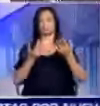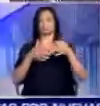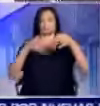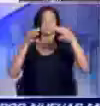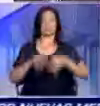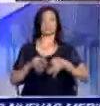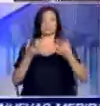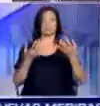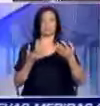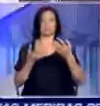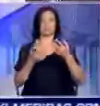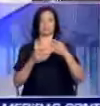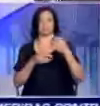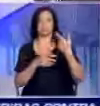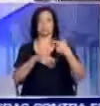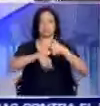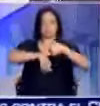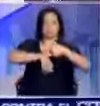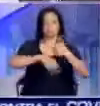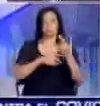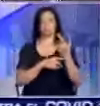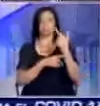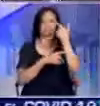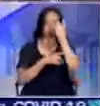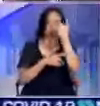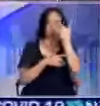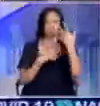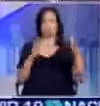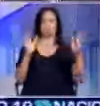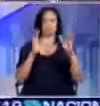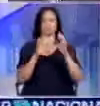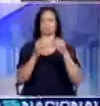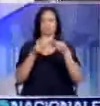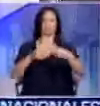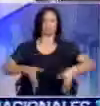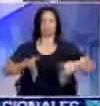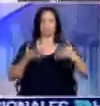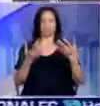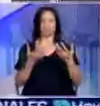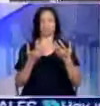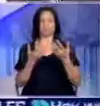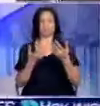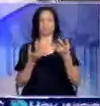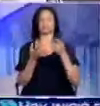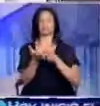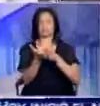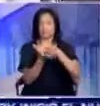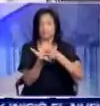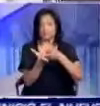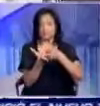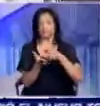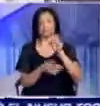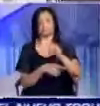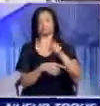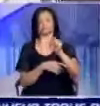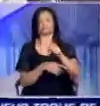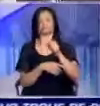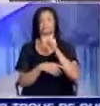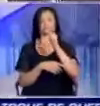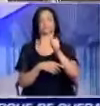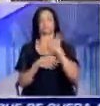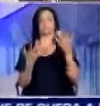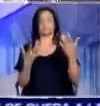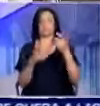medidas de medir la temperatura de tener gel todo eso se ha cualquier zado es la realidad no nos